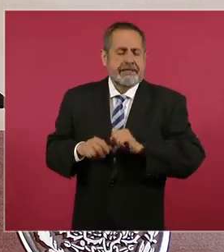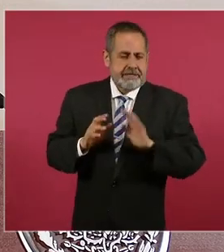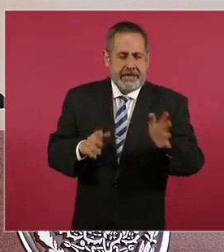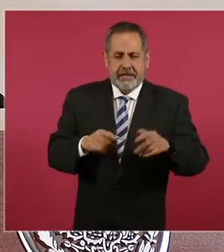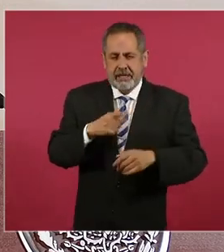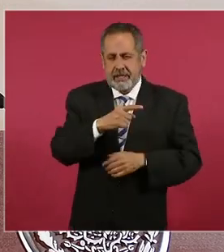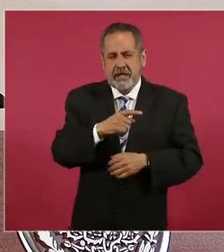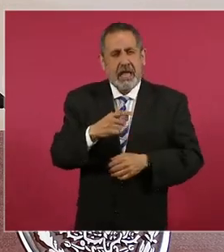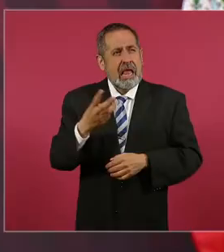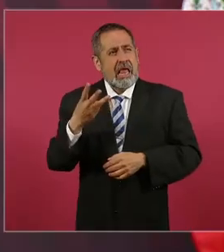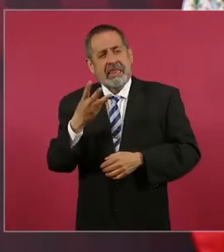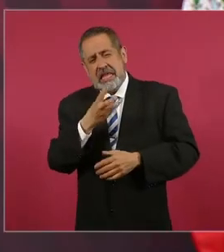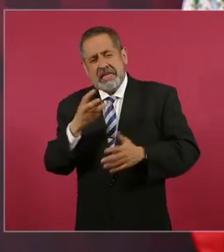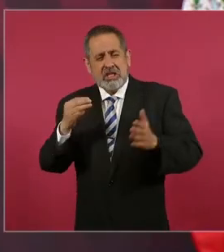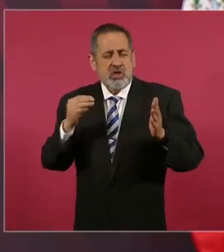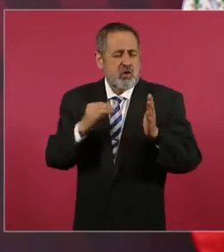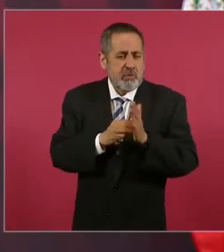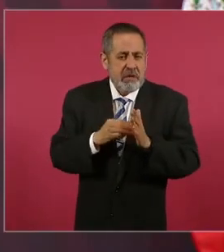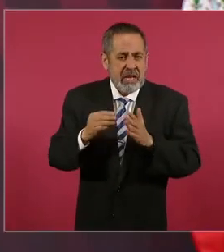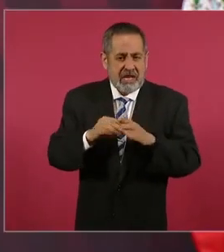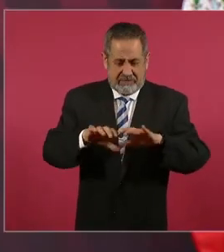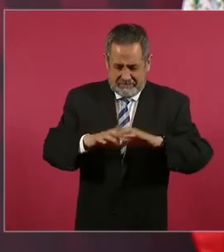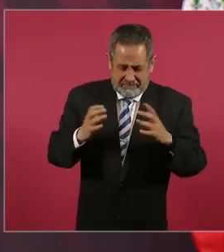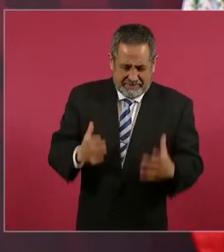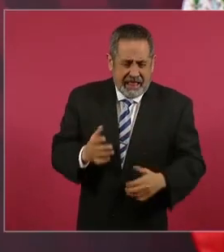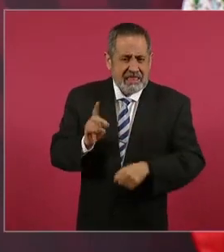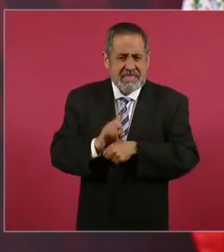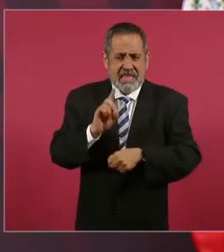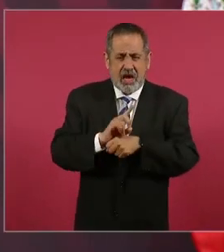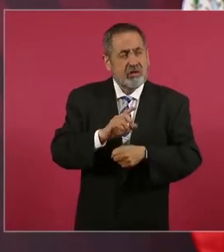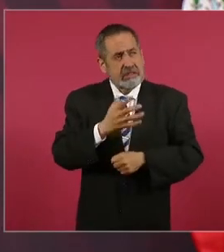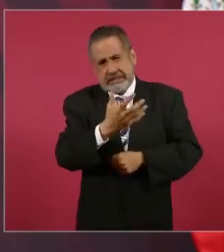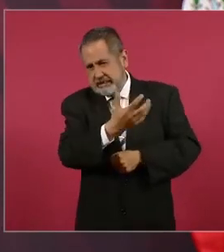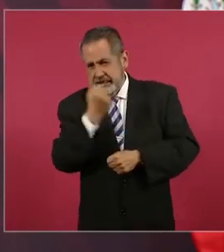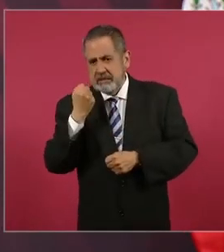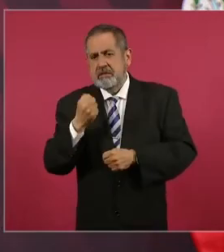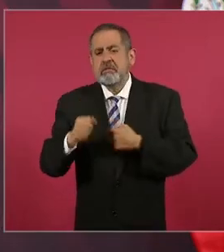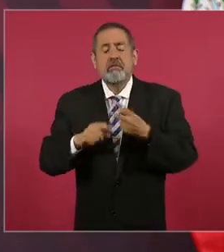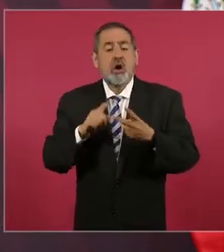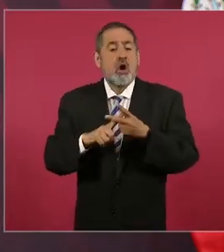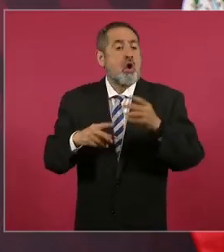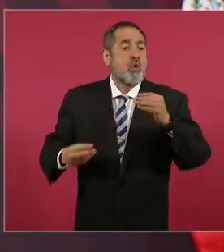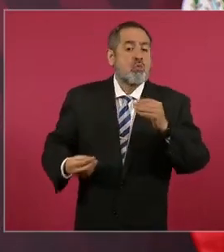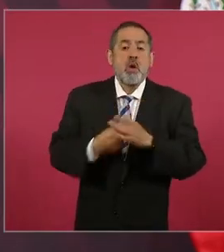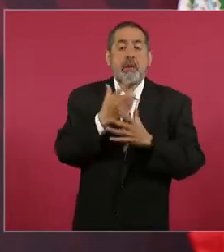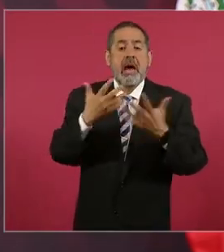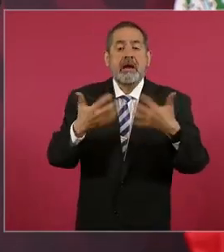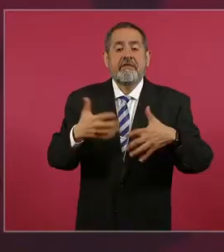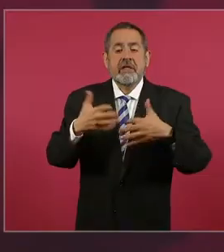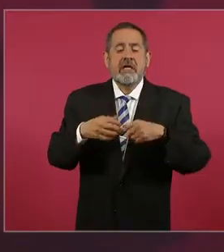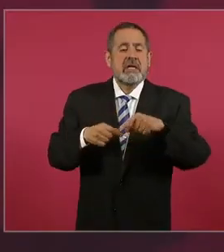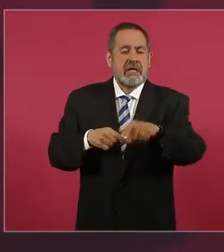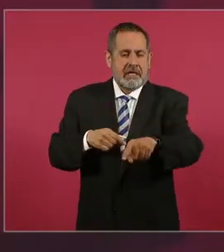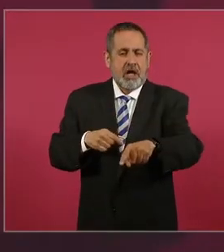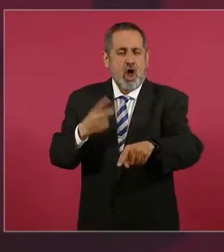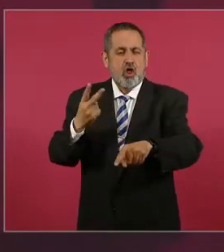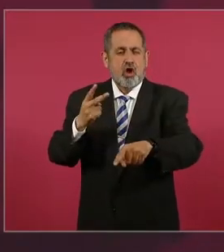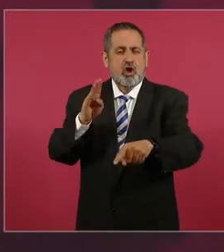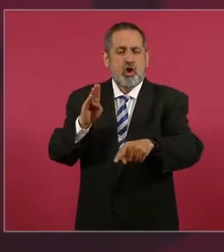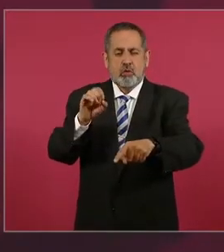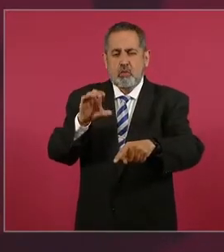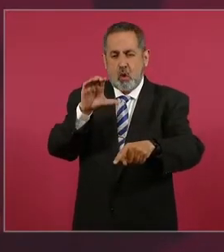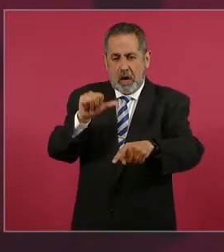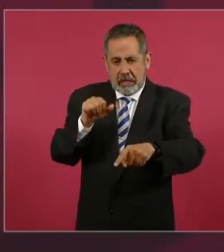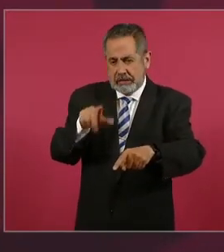de 300 mil barriles diarios, la nueva refinería de Dos Bocas